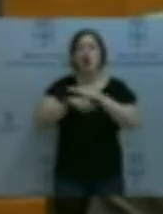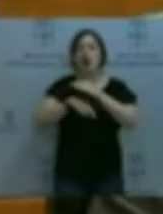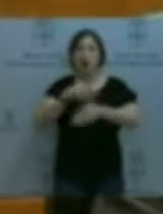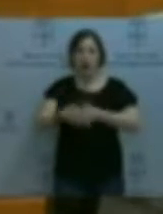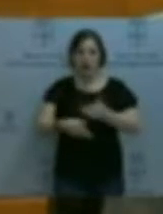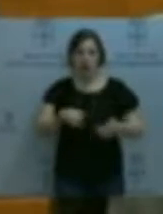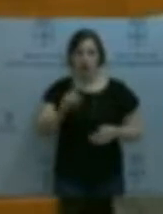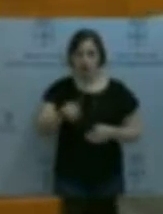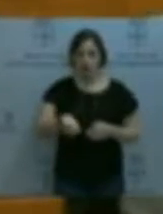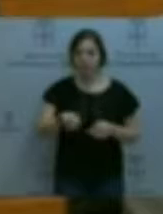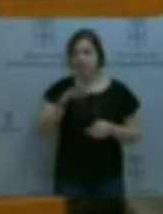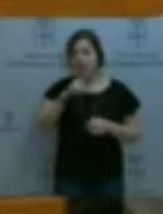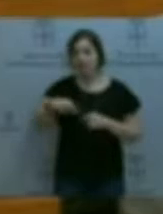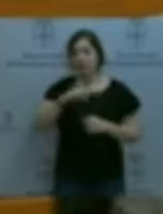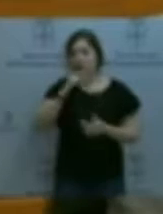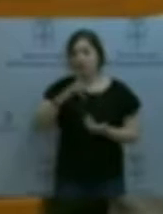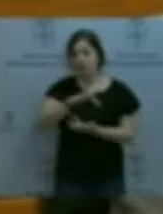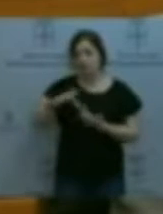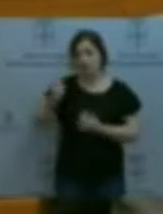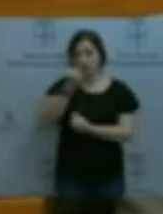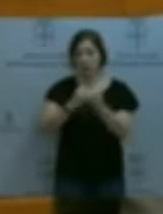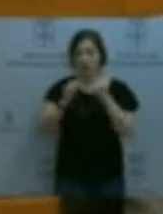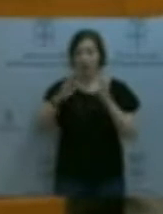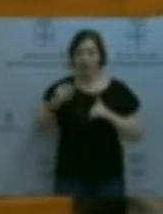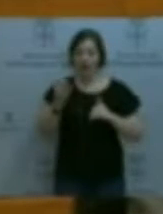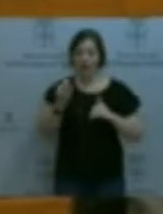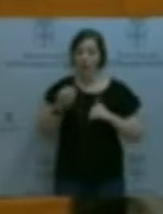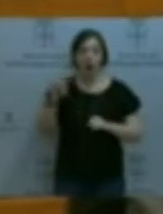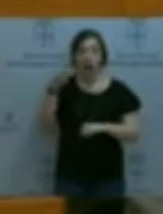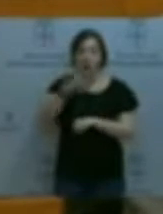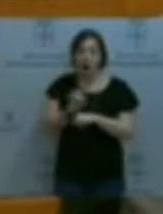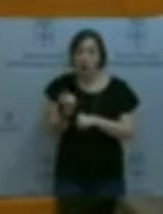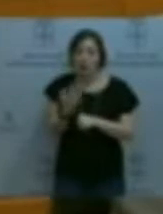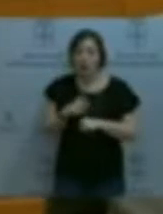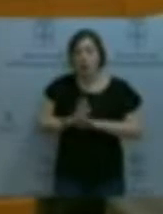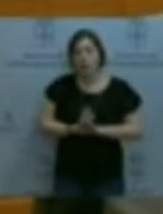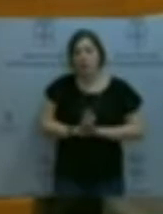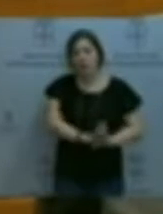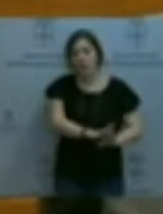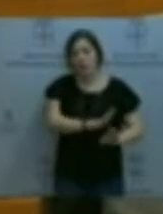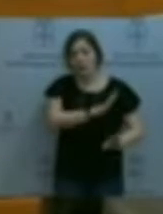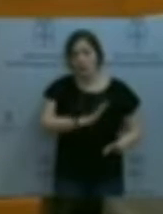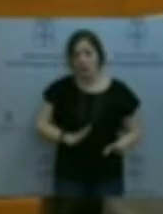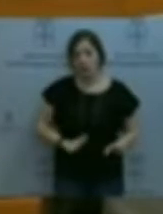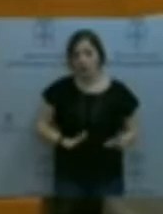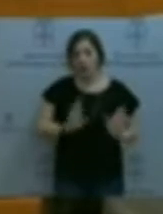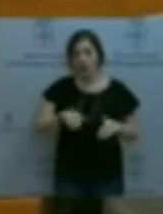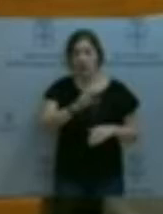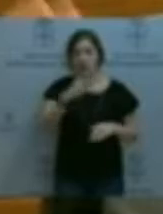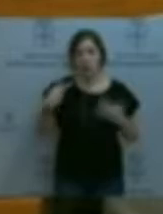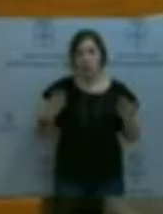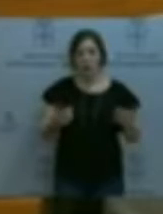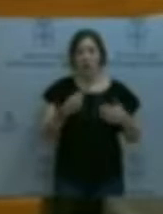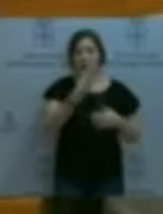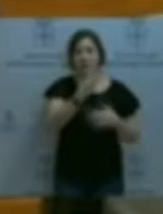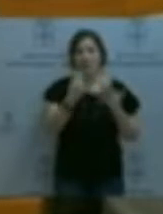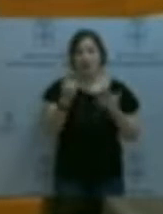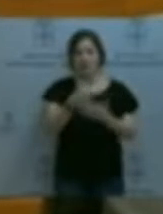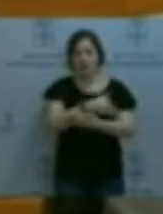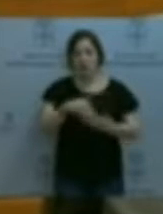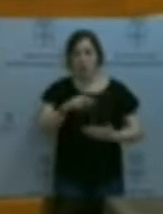un cajón. El resultado final es 36 millones de euros de pufo en la sociedad Gijón al Norte constituida